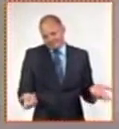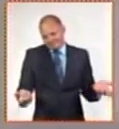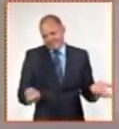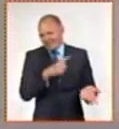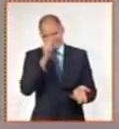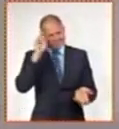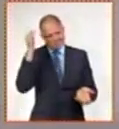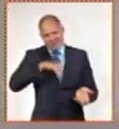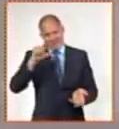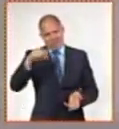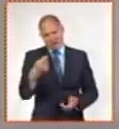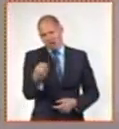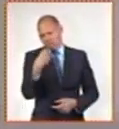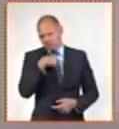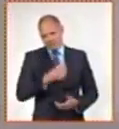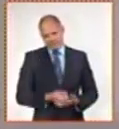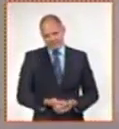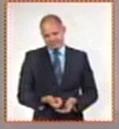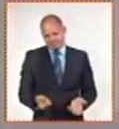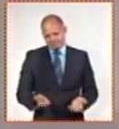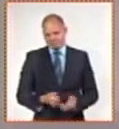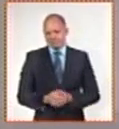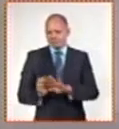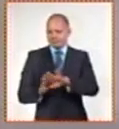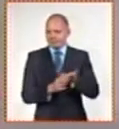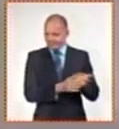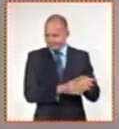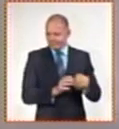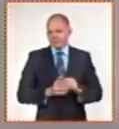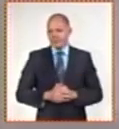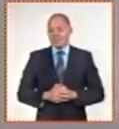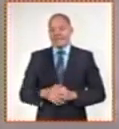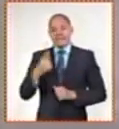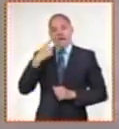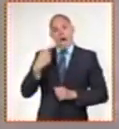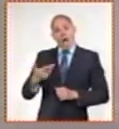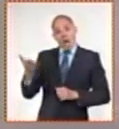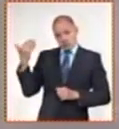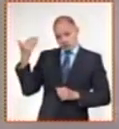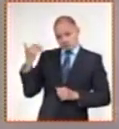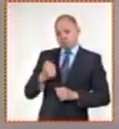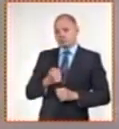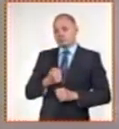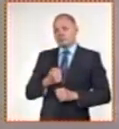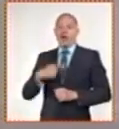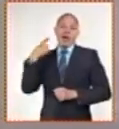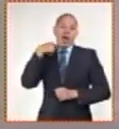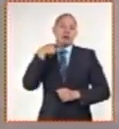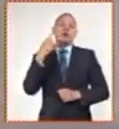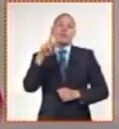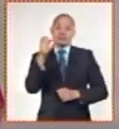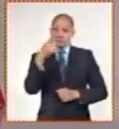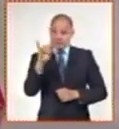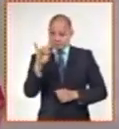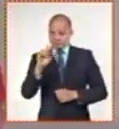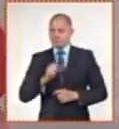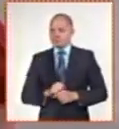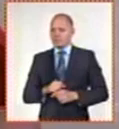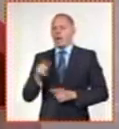los supuestos acusados en esa causa fueron sobreseídos por la justicia en la provincia donde